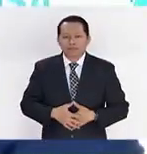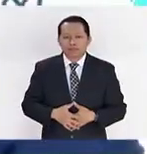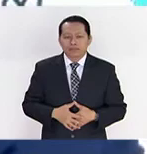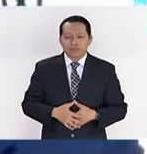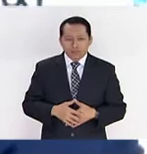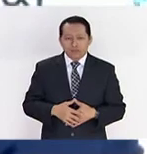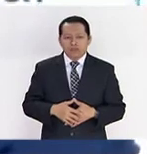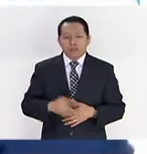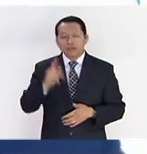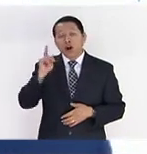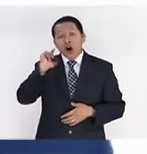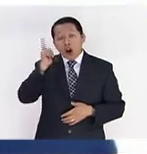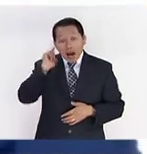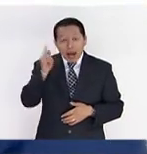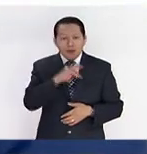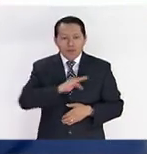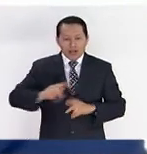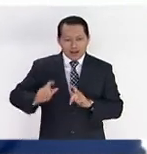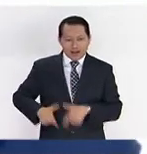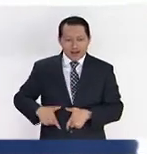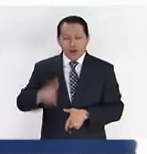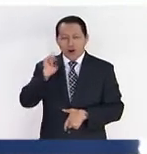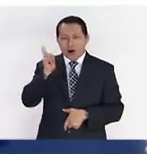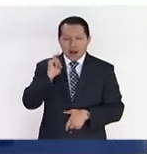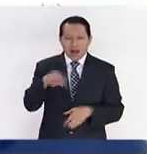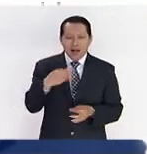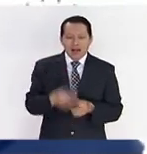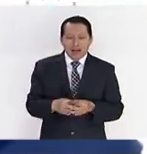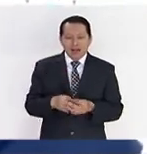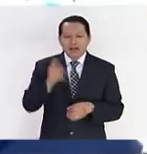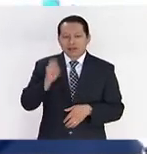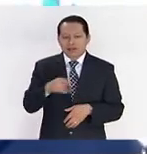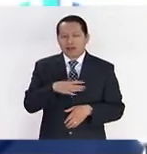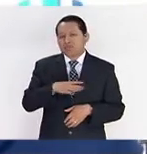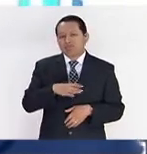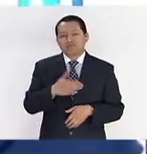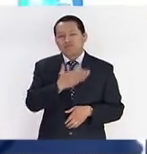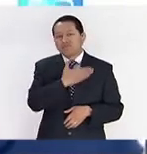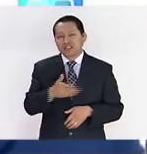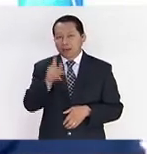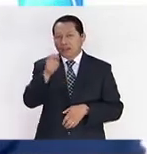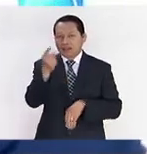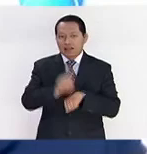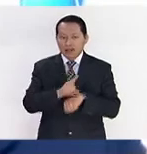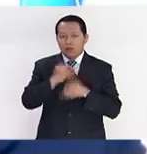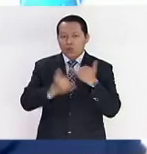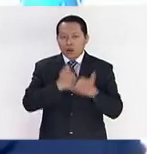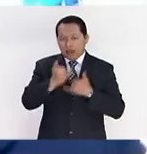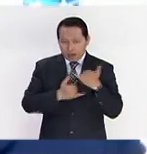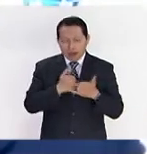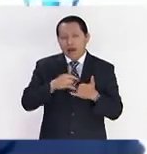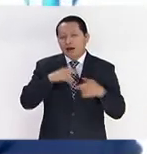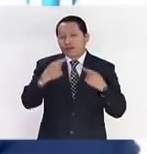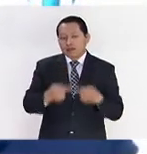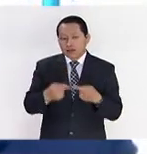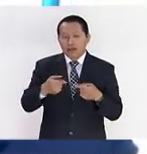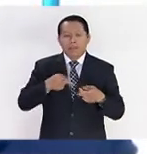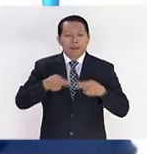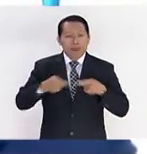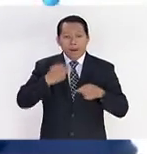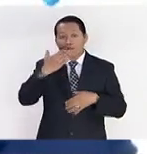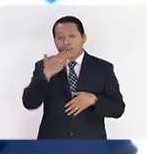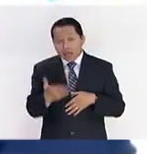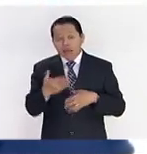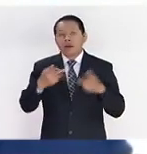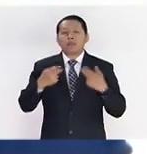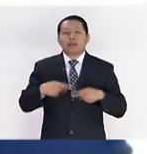Sería genial coronarlo con el campeonato. Tenemos ahora un lapso de 20 días, jugar dos finales. Nos tenemos que preparar bien, recuperar a la